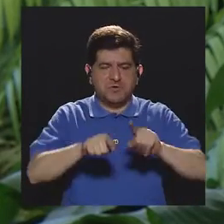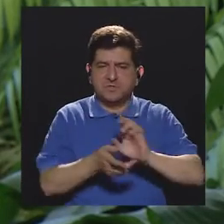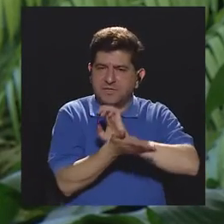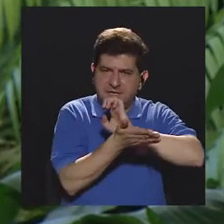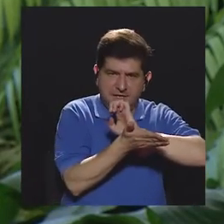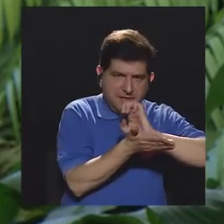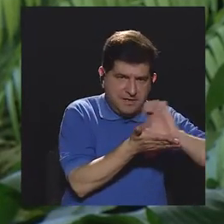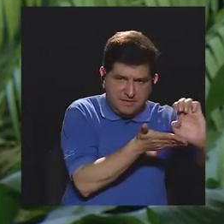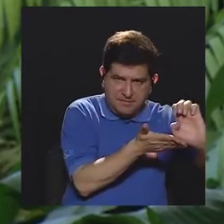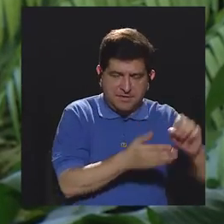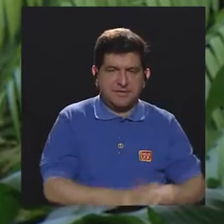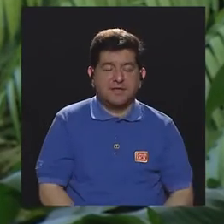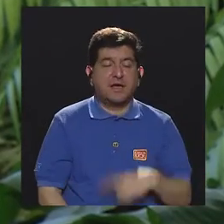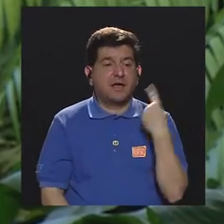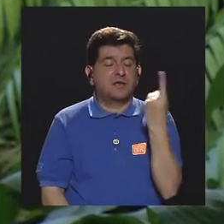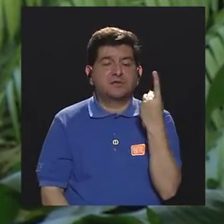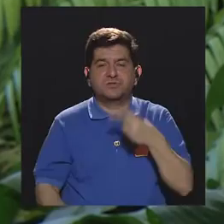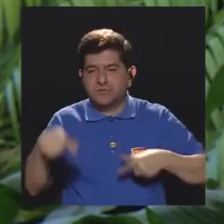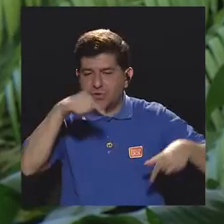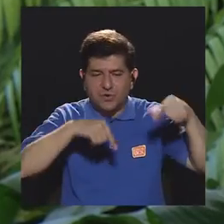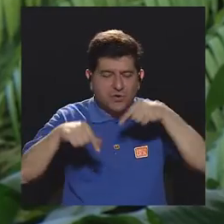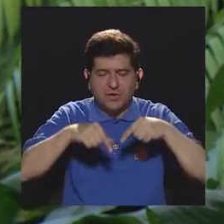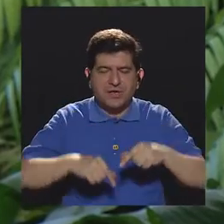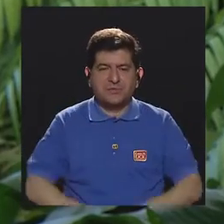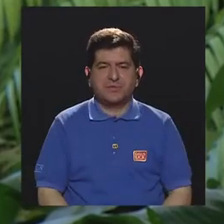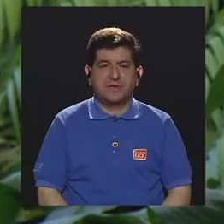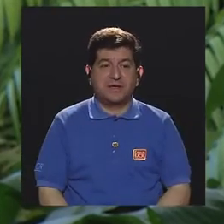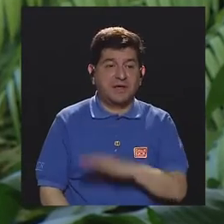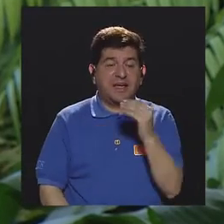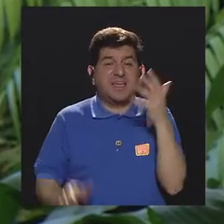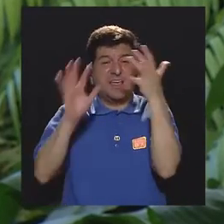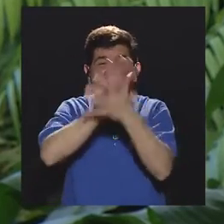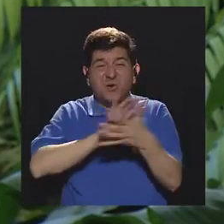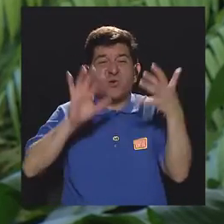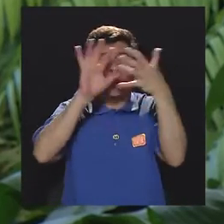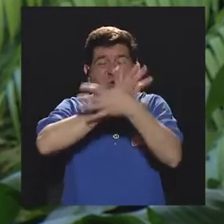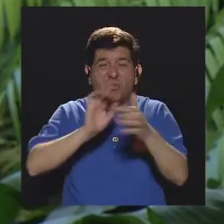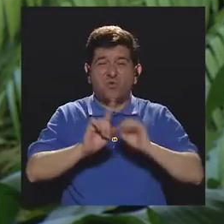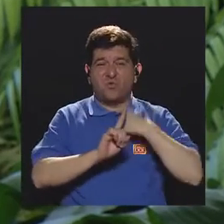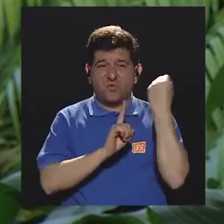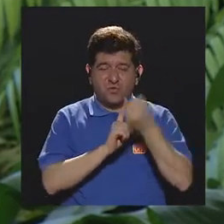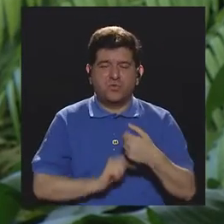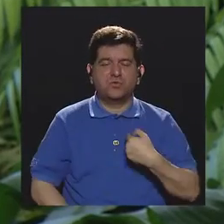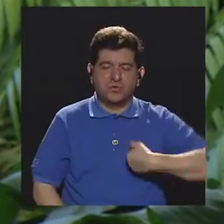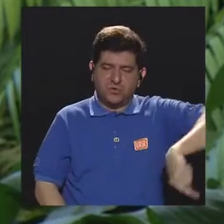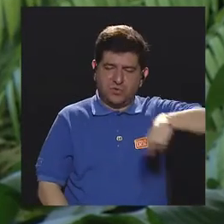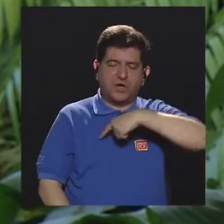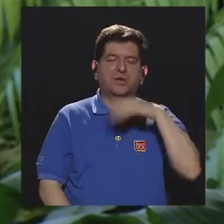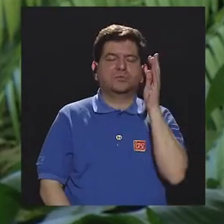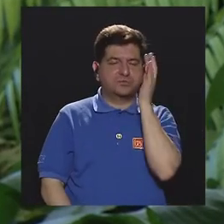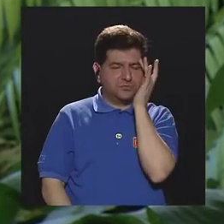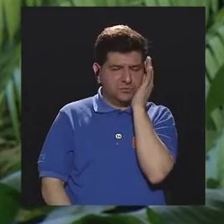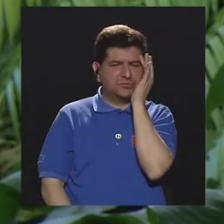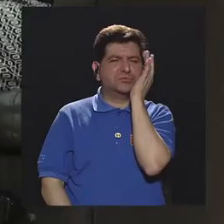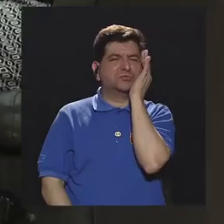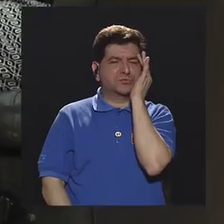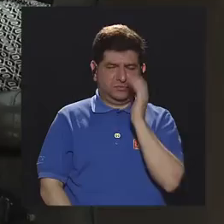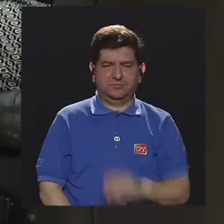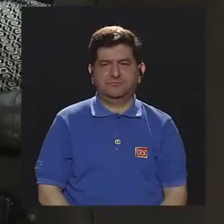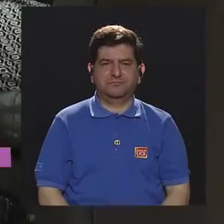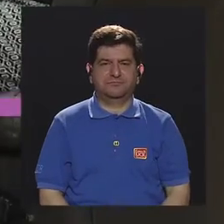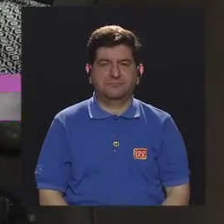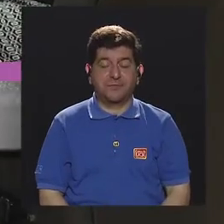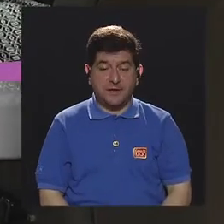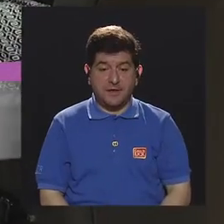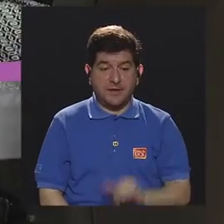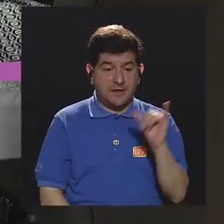una prevención, solo químicas, como te digo, y aún enredadas, que nos tienen muy preocupados a nosotros. Por